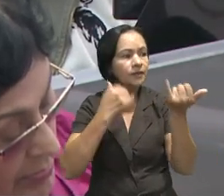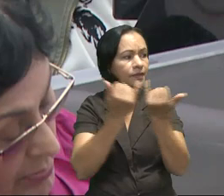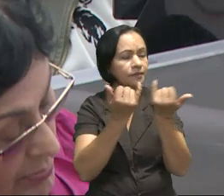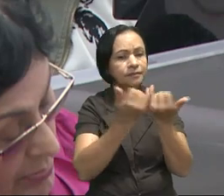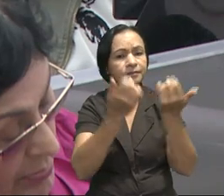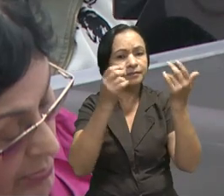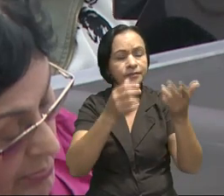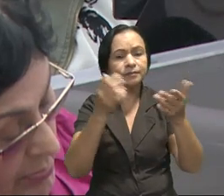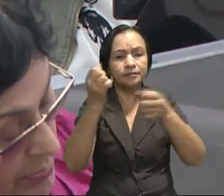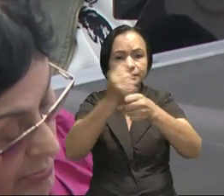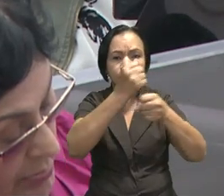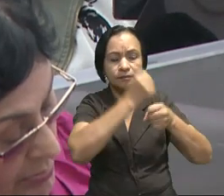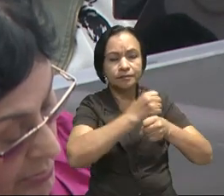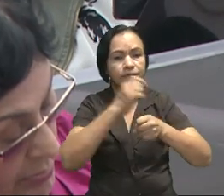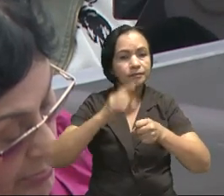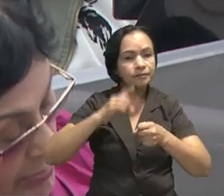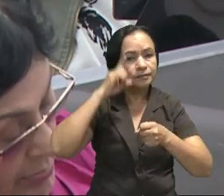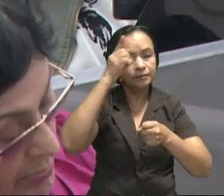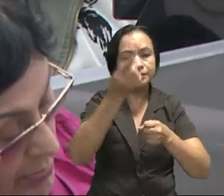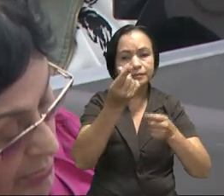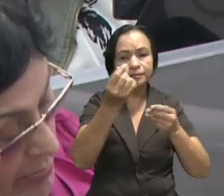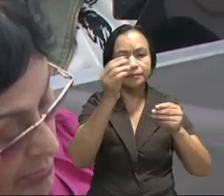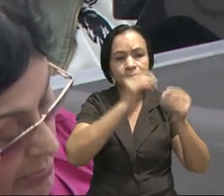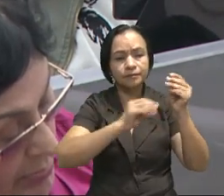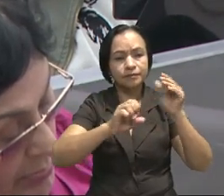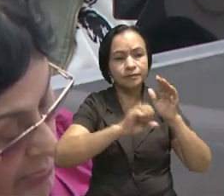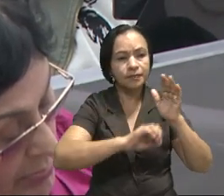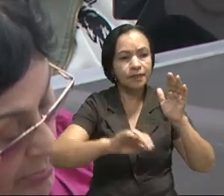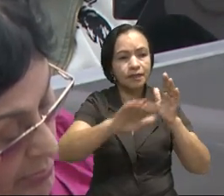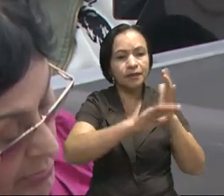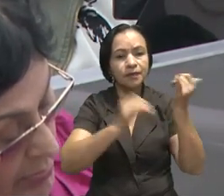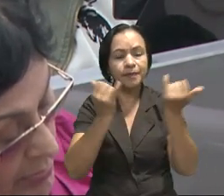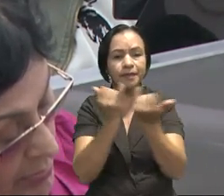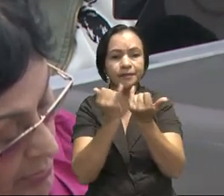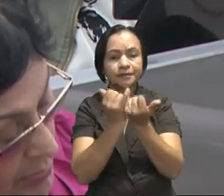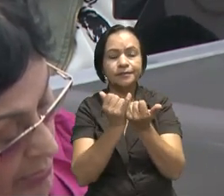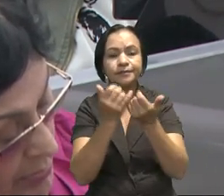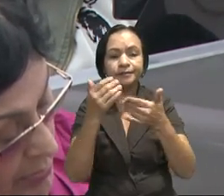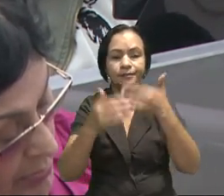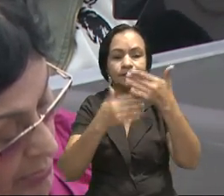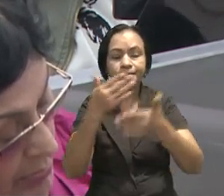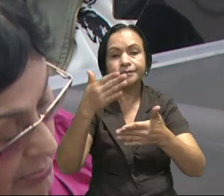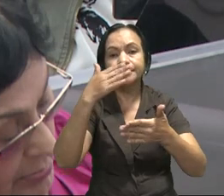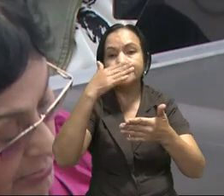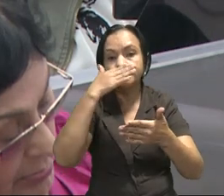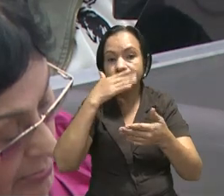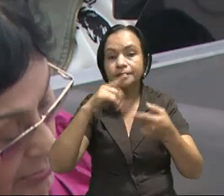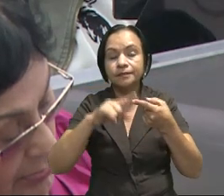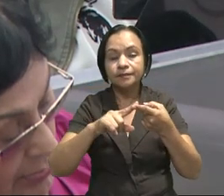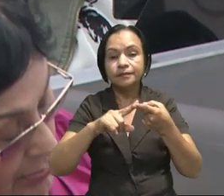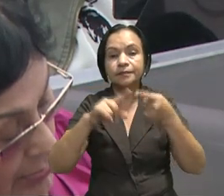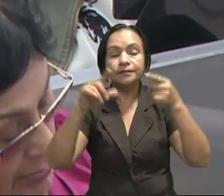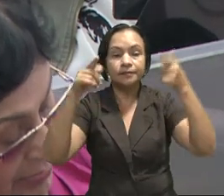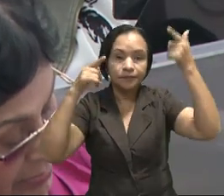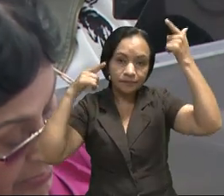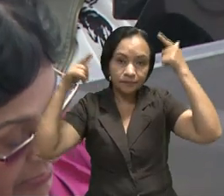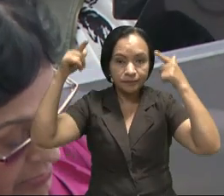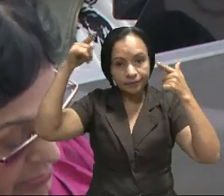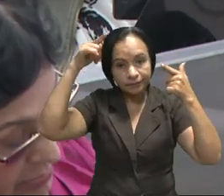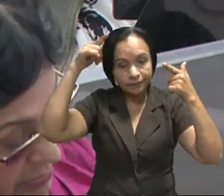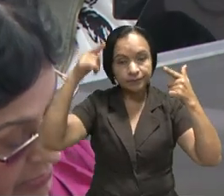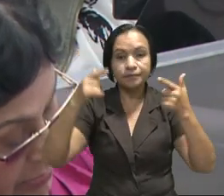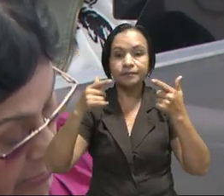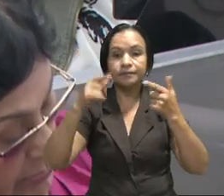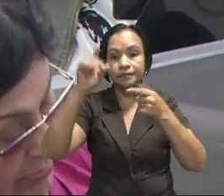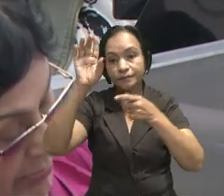técnica, producción, desarrollo económico, social y a la consolidación del proceso revolucionario sandinista.